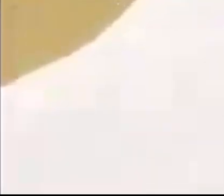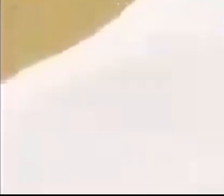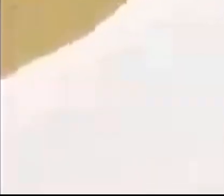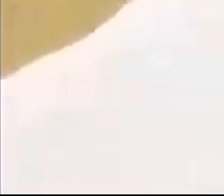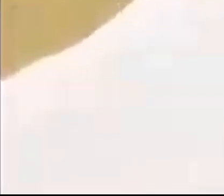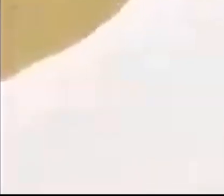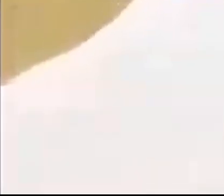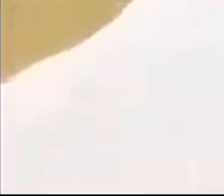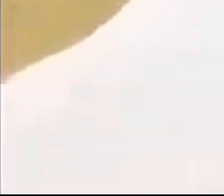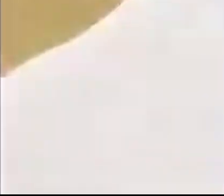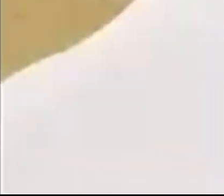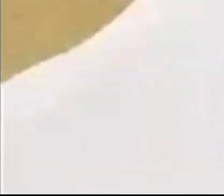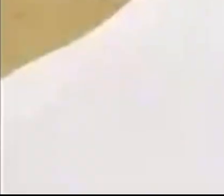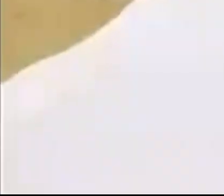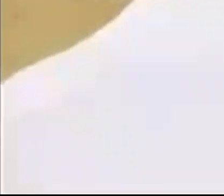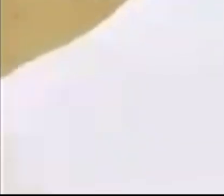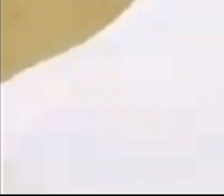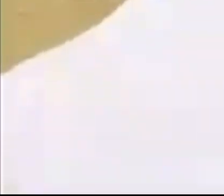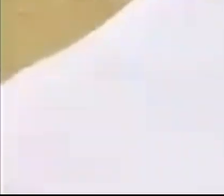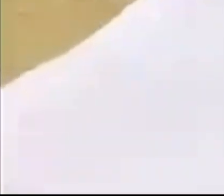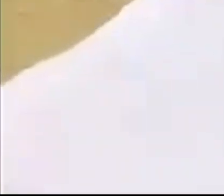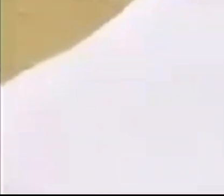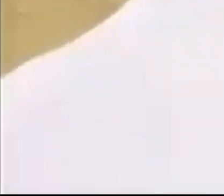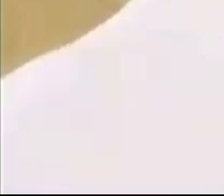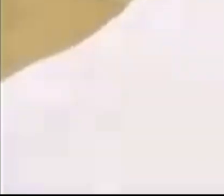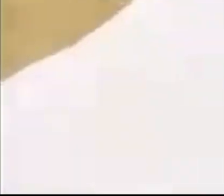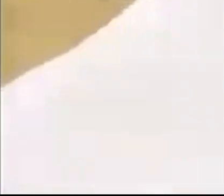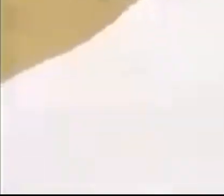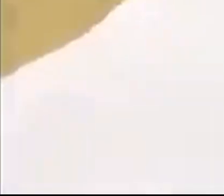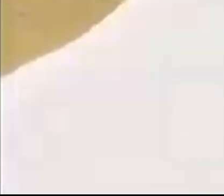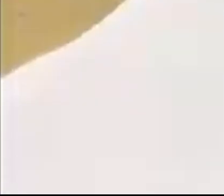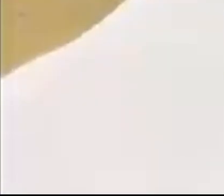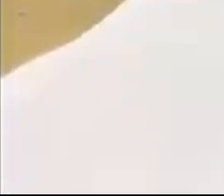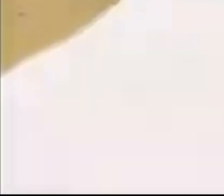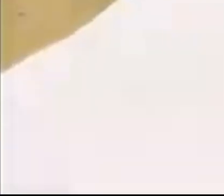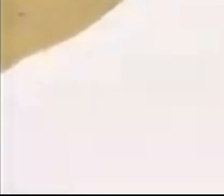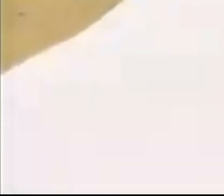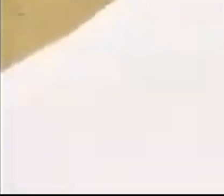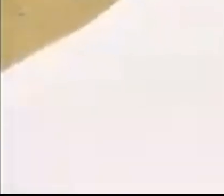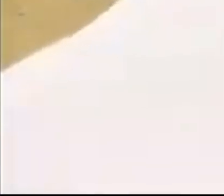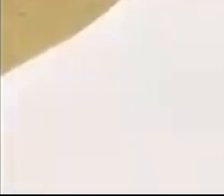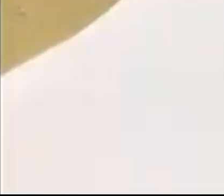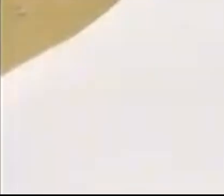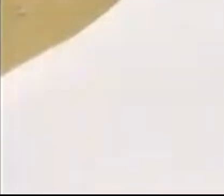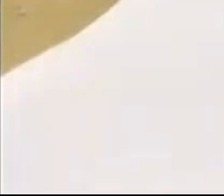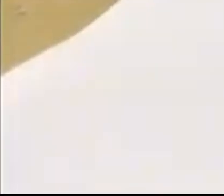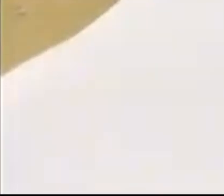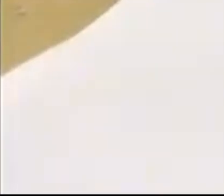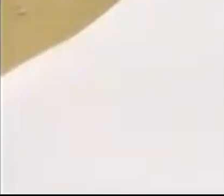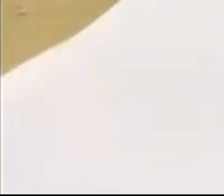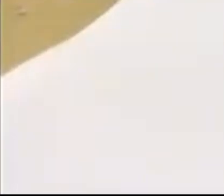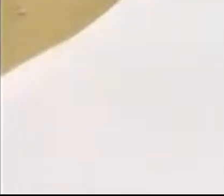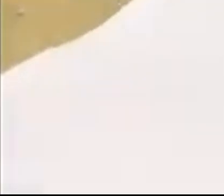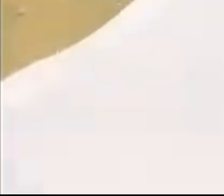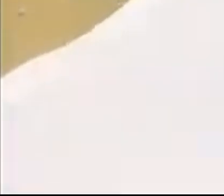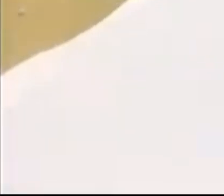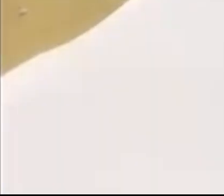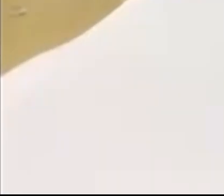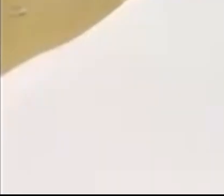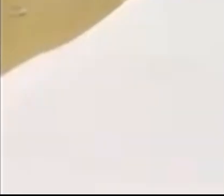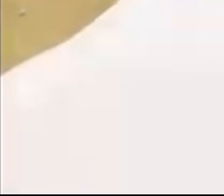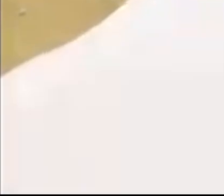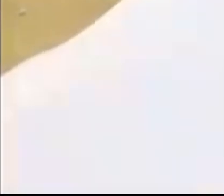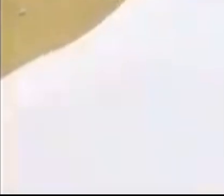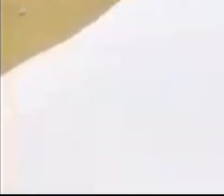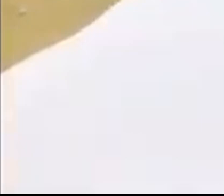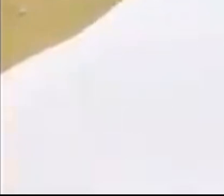si tengo la bendición de Dios. Caxias do Sul, tranquilidad, gente amable, aroma chimarrón. Aroma gente